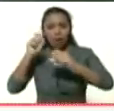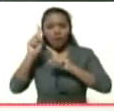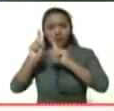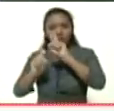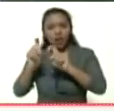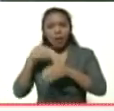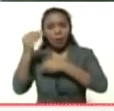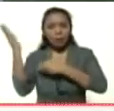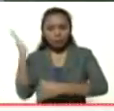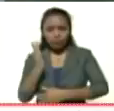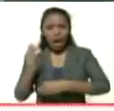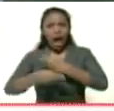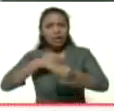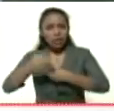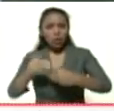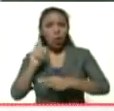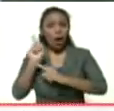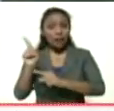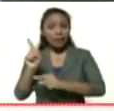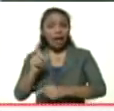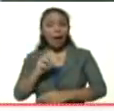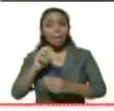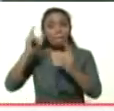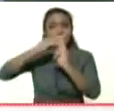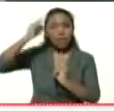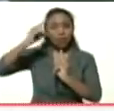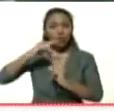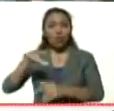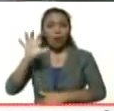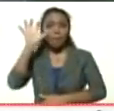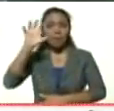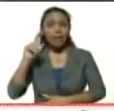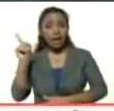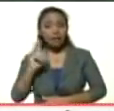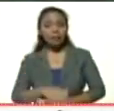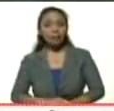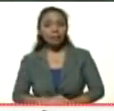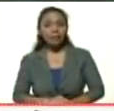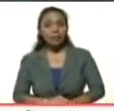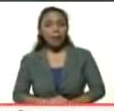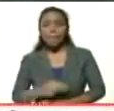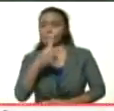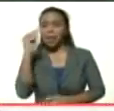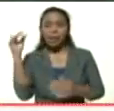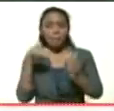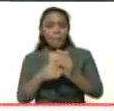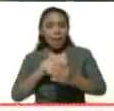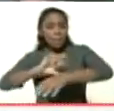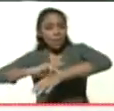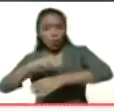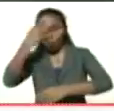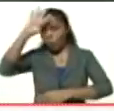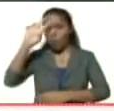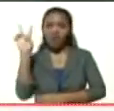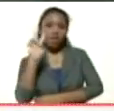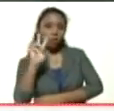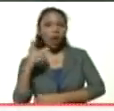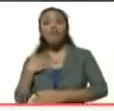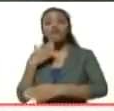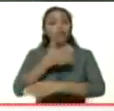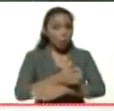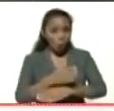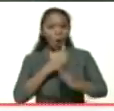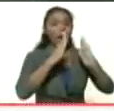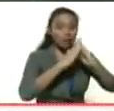venido haciendo a través de la plataforma Patria. Inmediatamente, con más de 20.000 médicos cubanos y médicos venezolanos, nos vamos casa